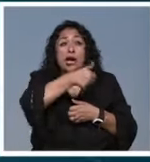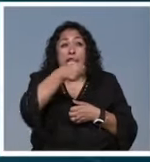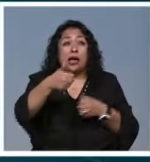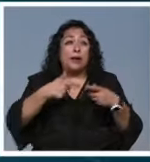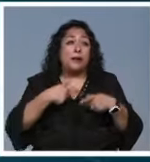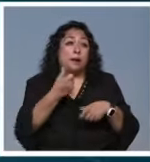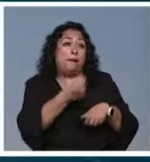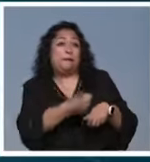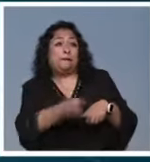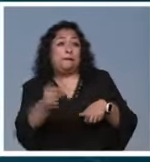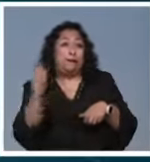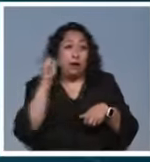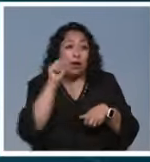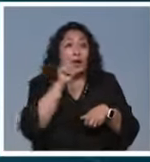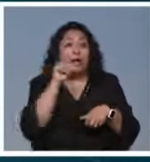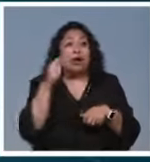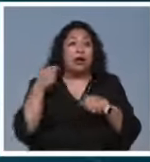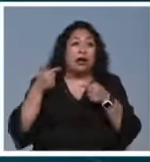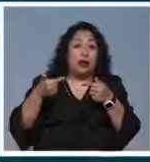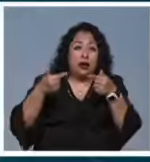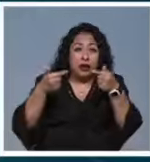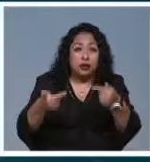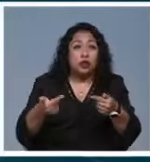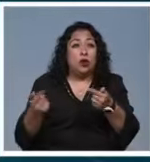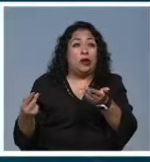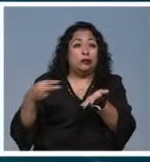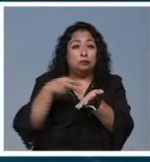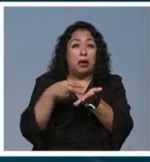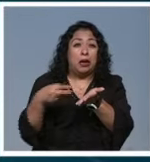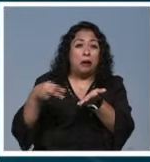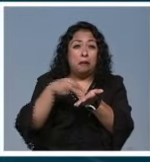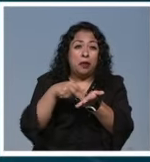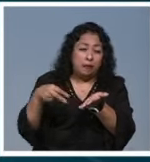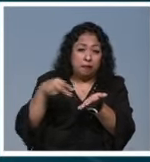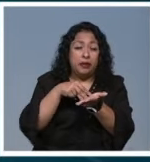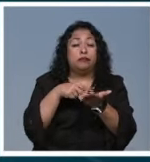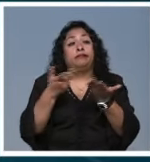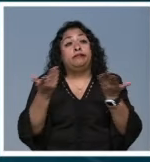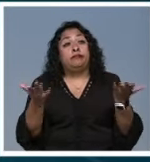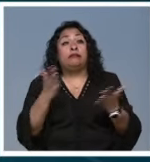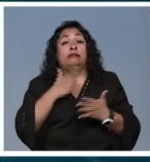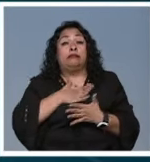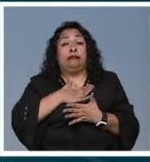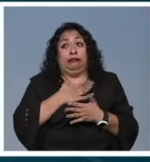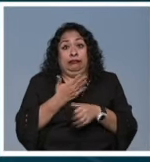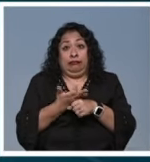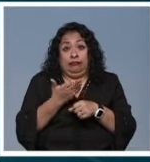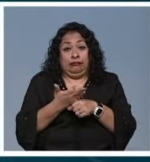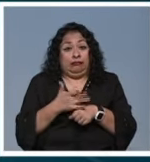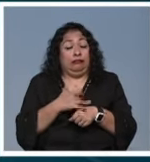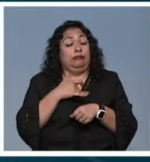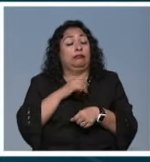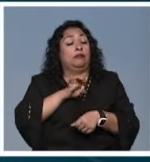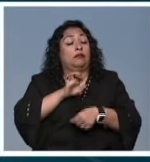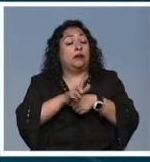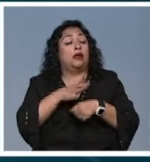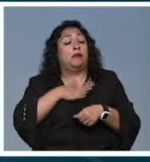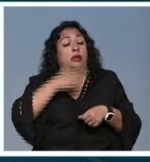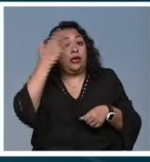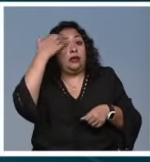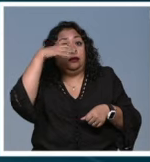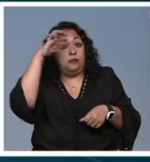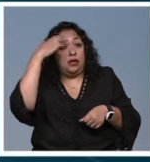mejores artistas de tantas generaciones se han presentado ahí. Entonces me llega en un momento muy especial de mi carrera,